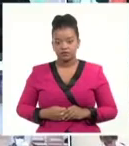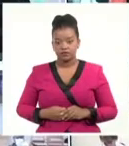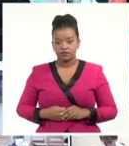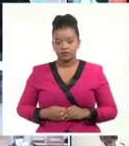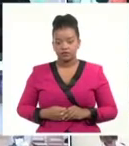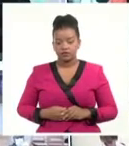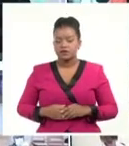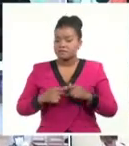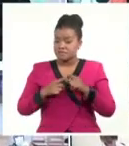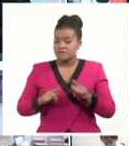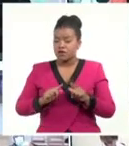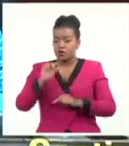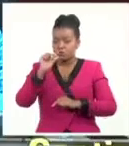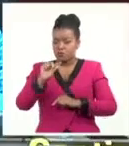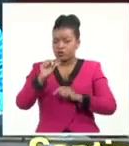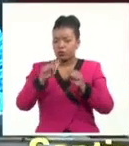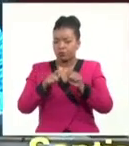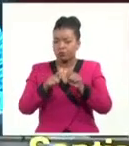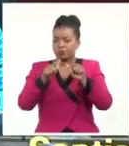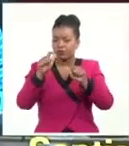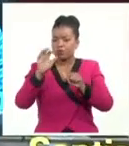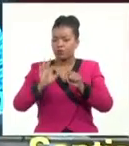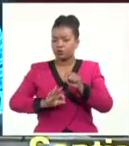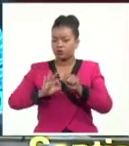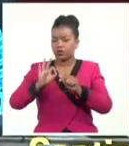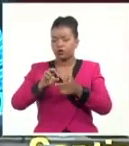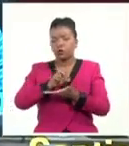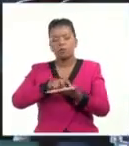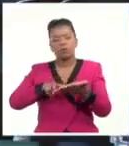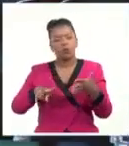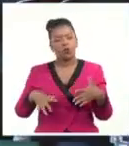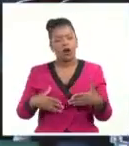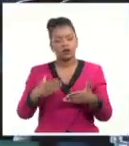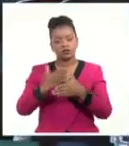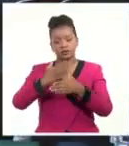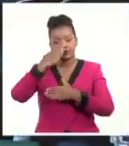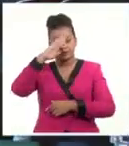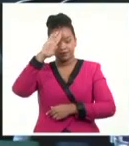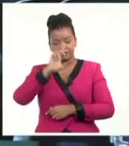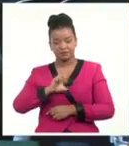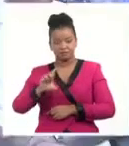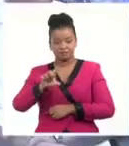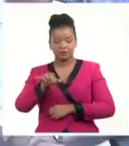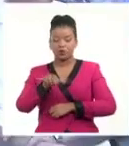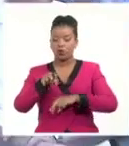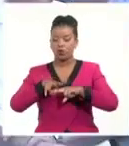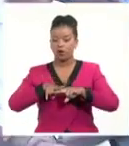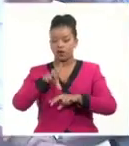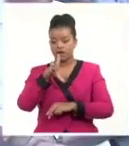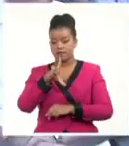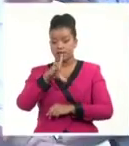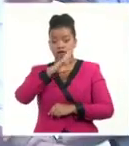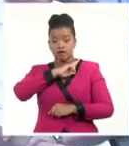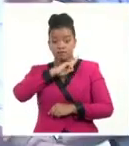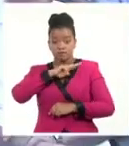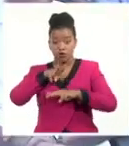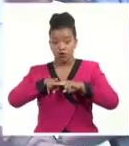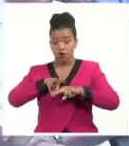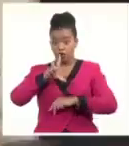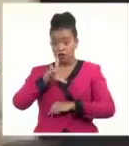un crecimiento de la tasa de incidencia del virus en Santiago de Cuba, Camagüey y Holguín. A las autoridades de esta última provincia,